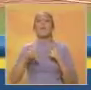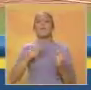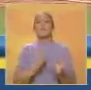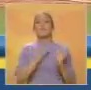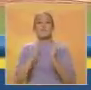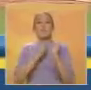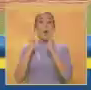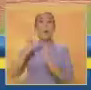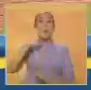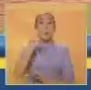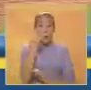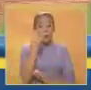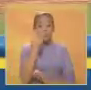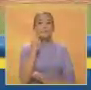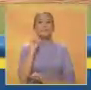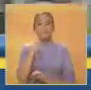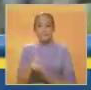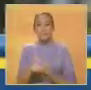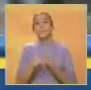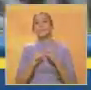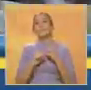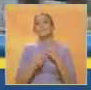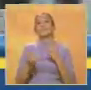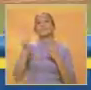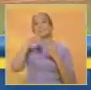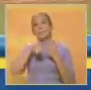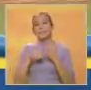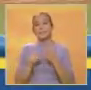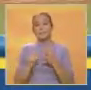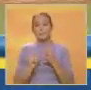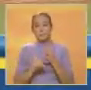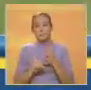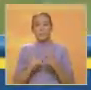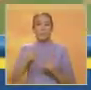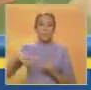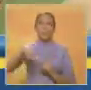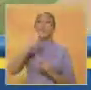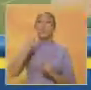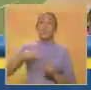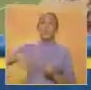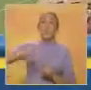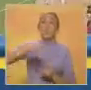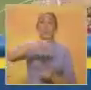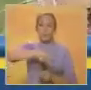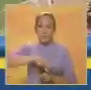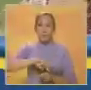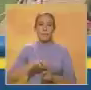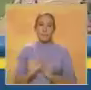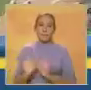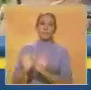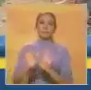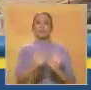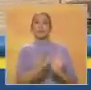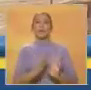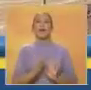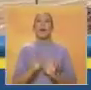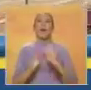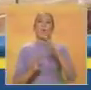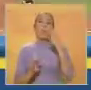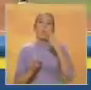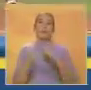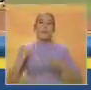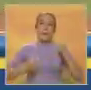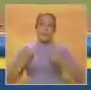la cuarta producto de Wild peach en el quinto Cory Jingle ligaba doblete a lo profundo del jardín derecho para remolcar la cuarta de los Leones en